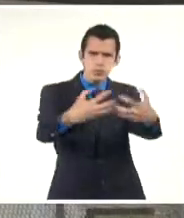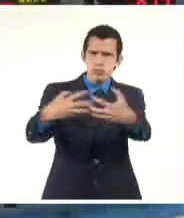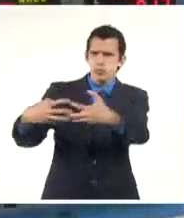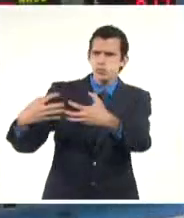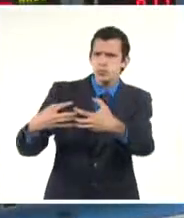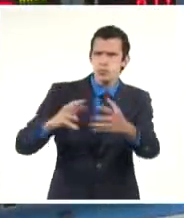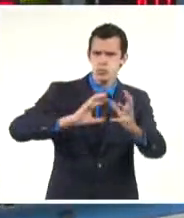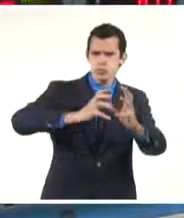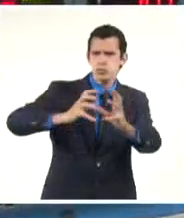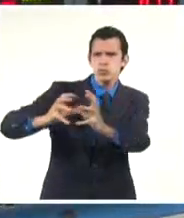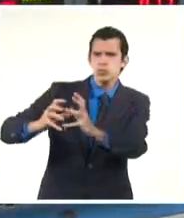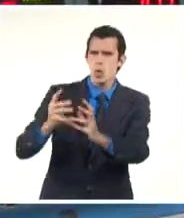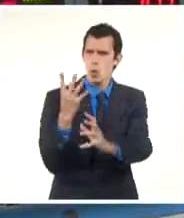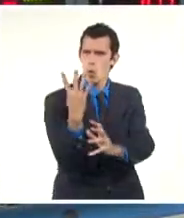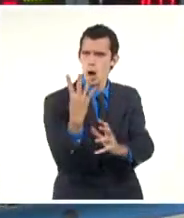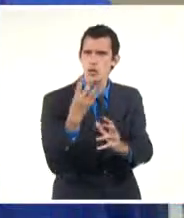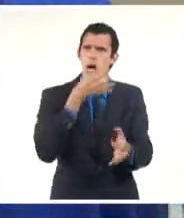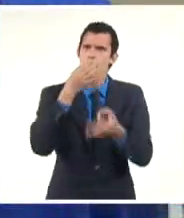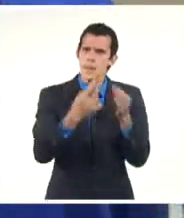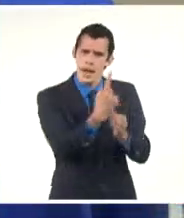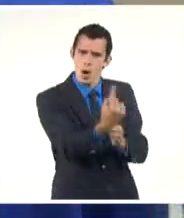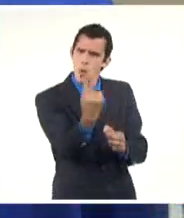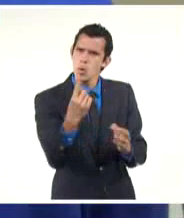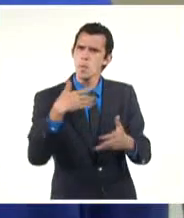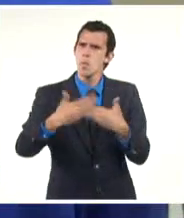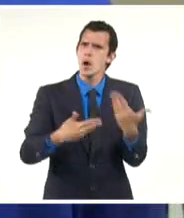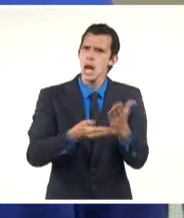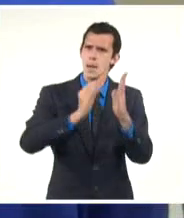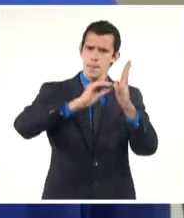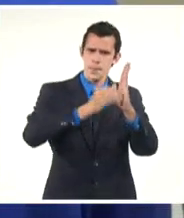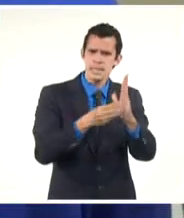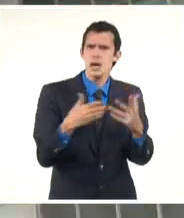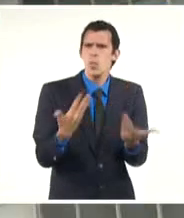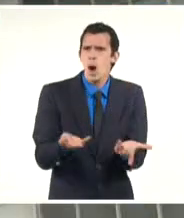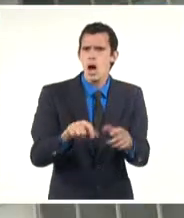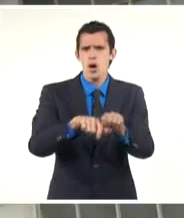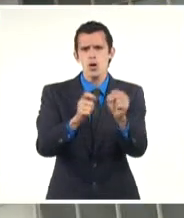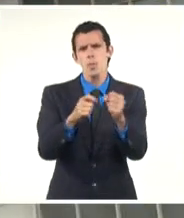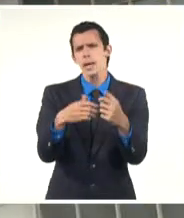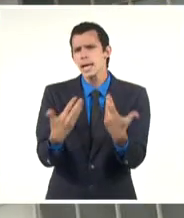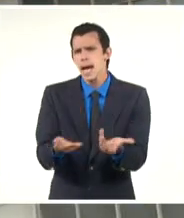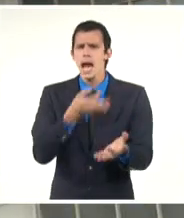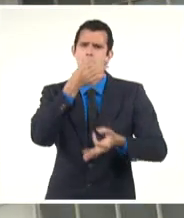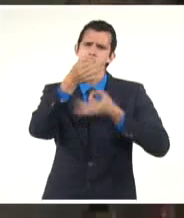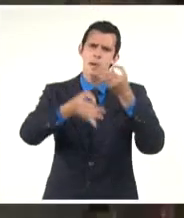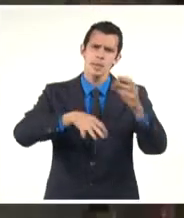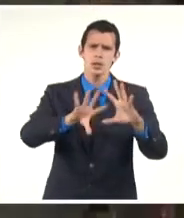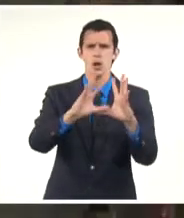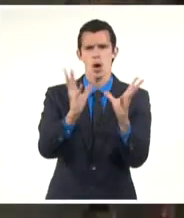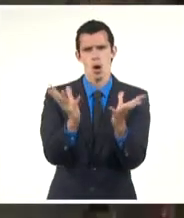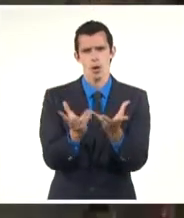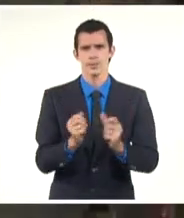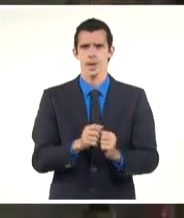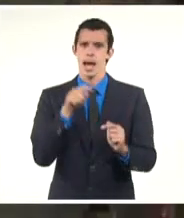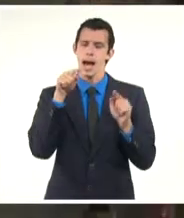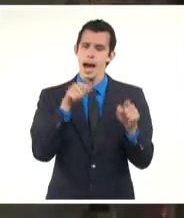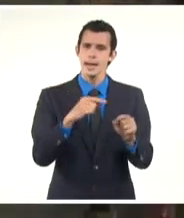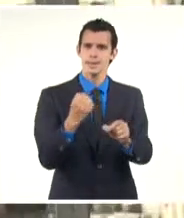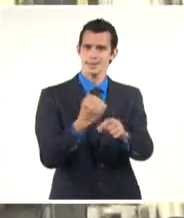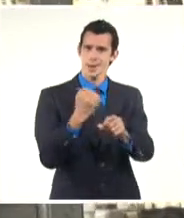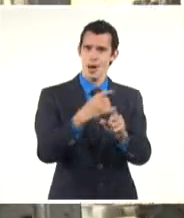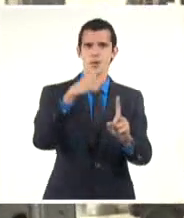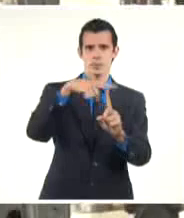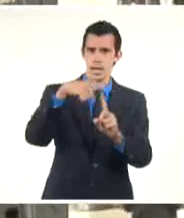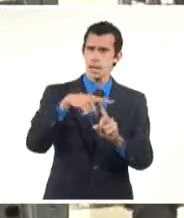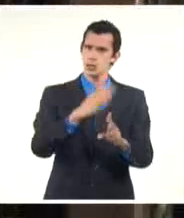país ante el déficit de reservas de energía debido a las diferentes averías, operarios y técnicos trabajan en ellas con el objetivo de afectar lo